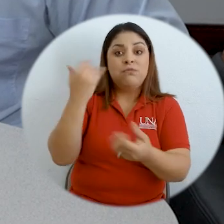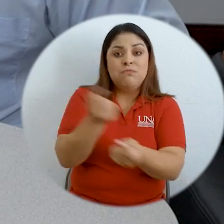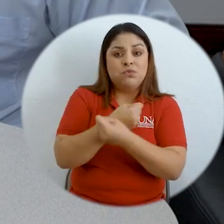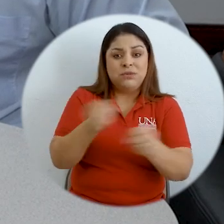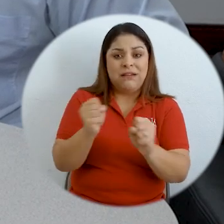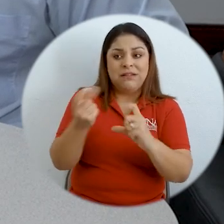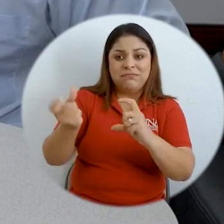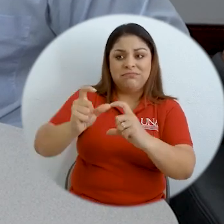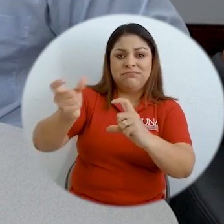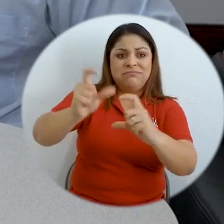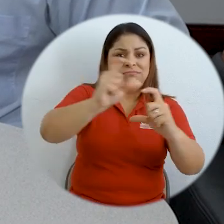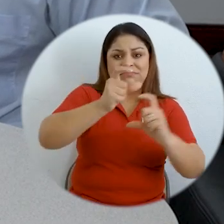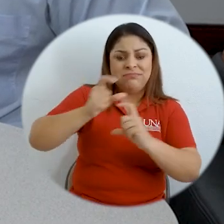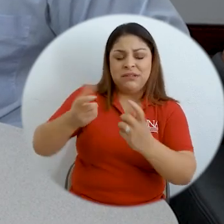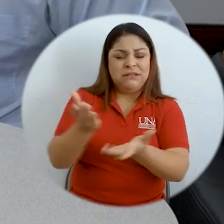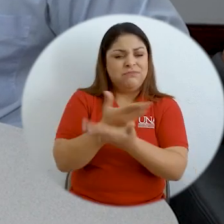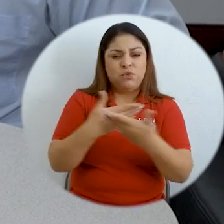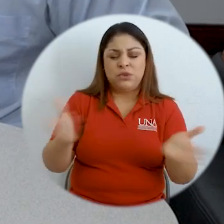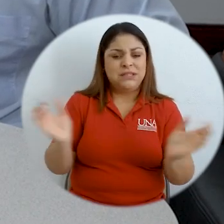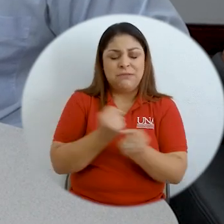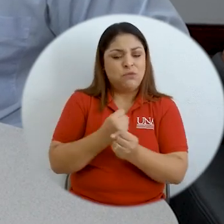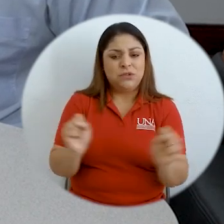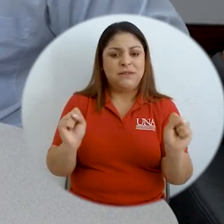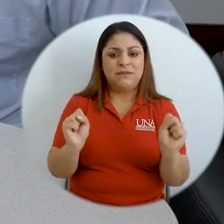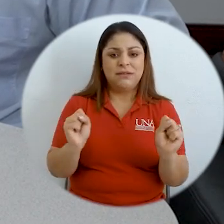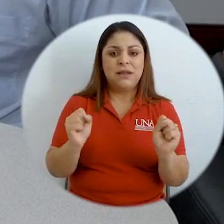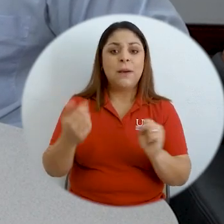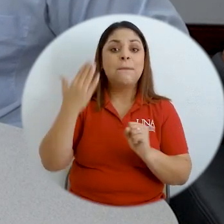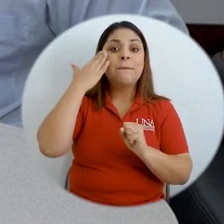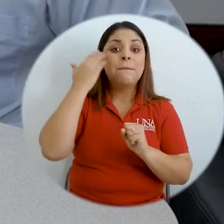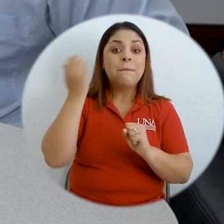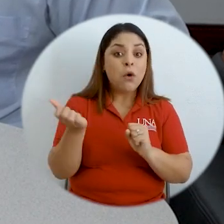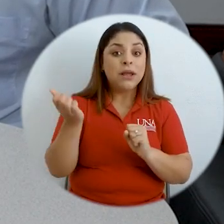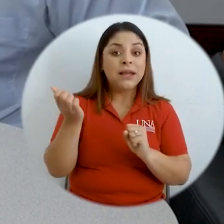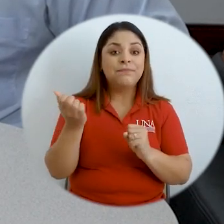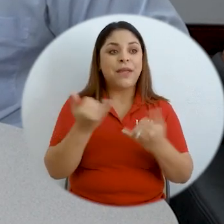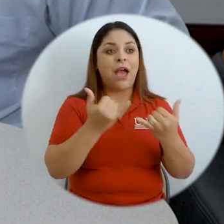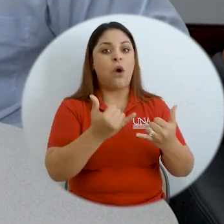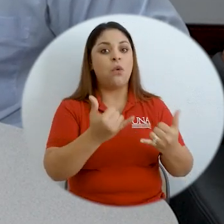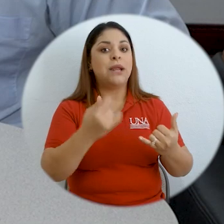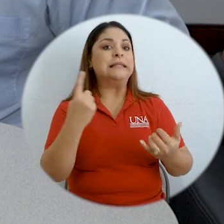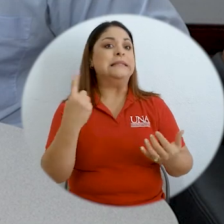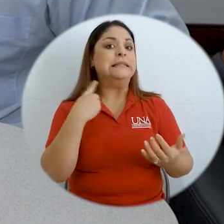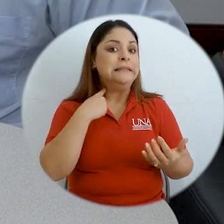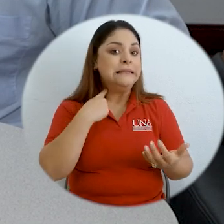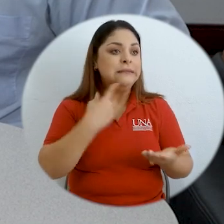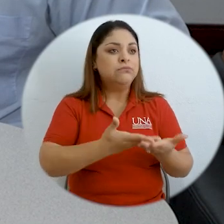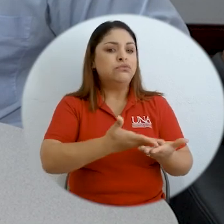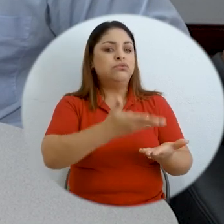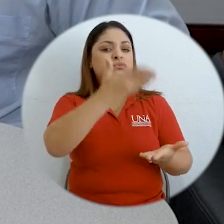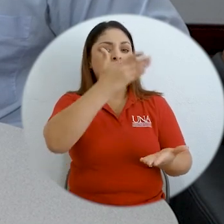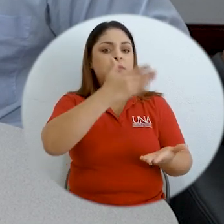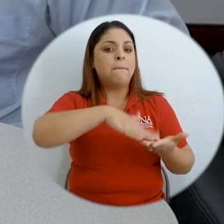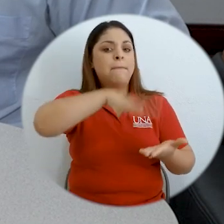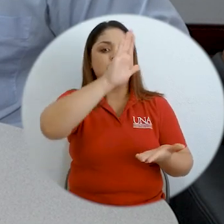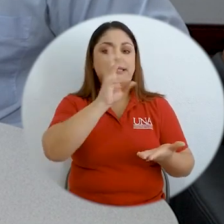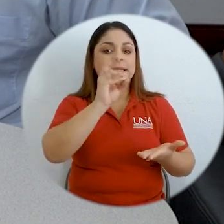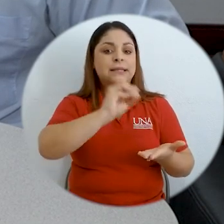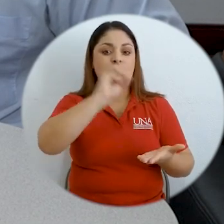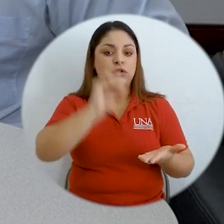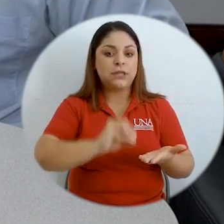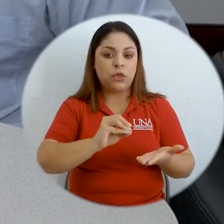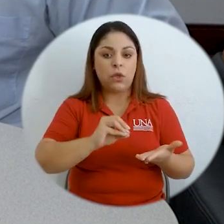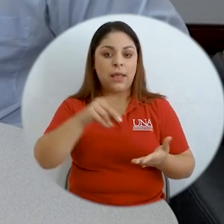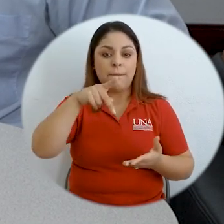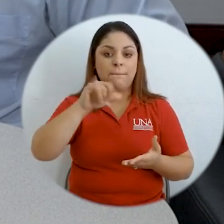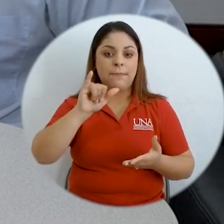es posible, dado que la inflación está por encima del 60% de la deuda PIB y en consecuencia la